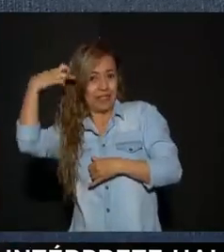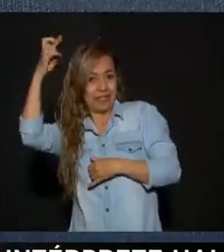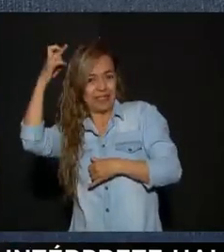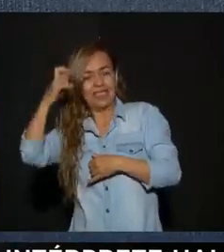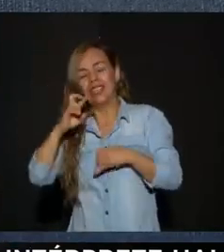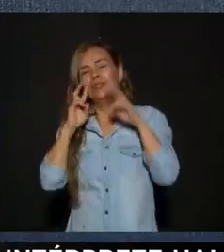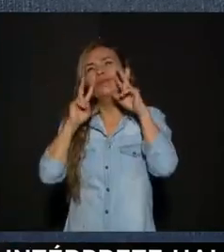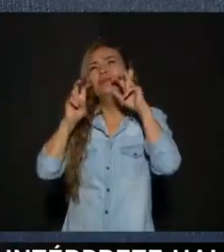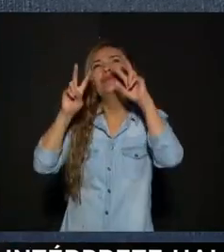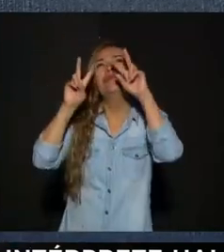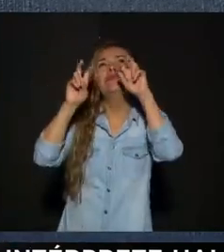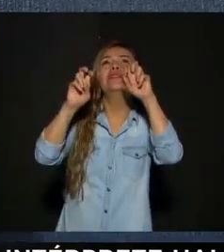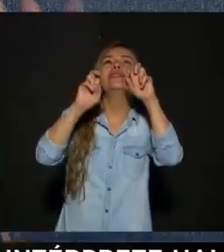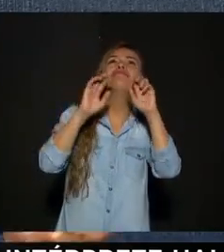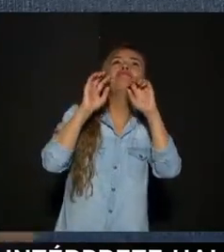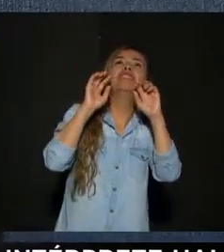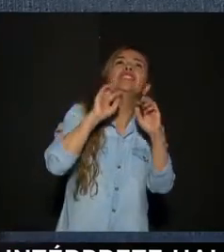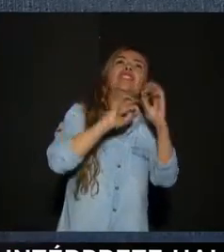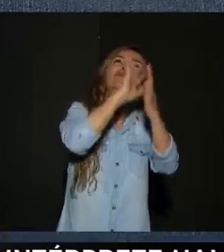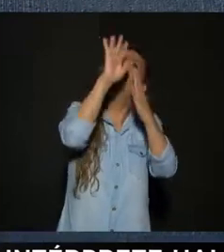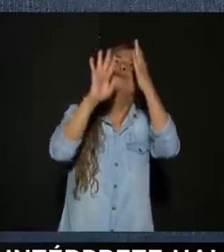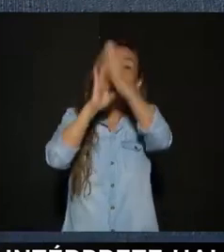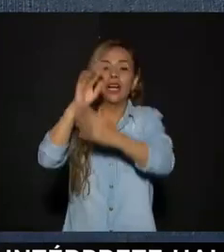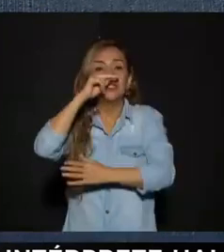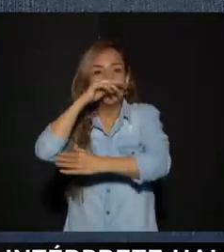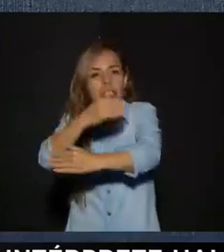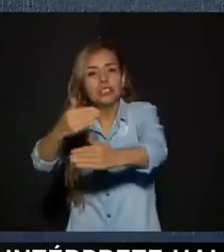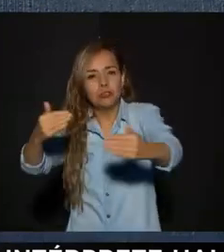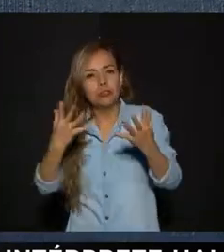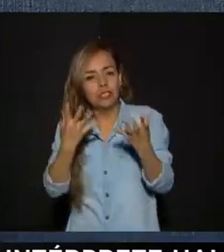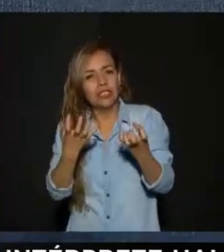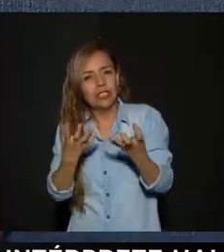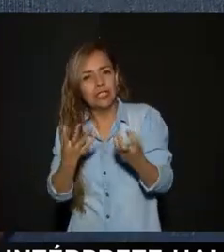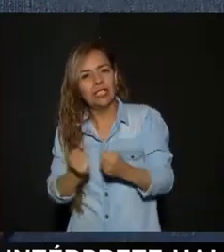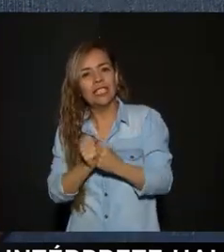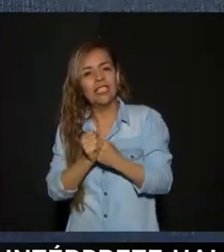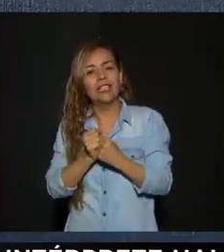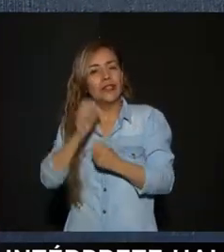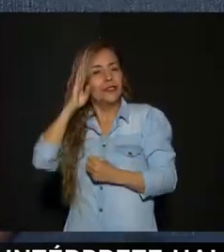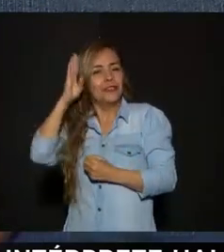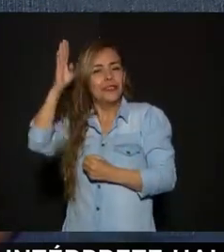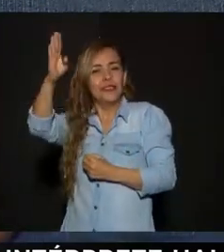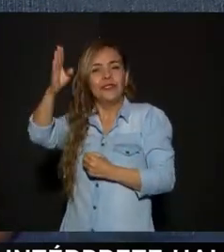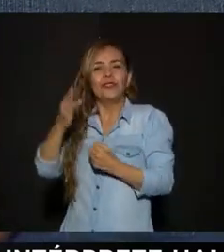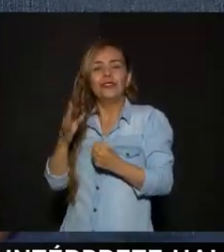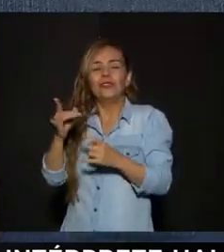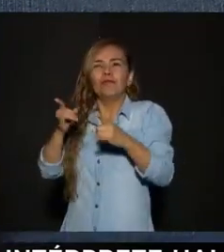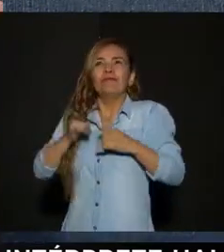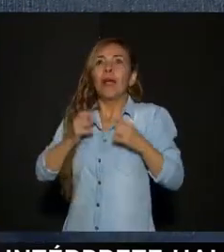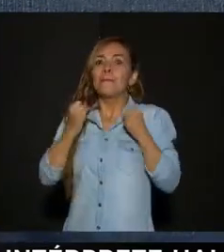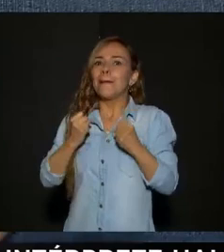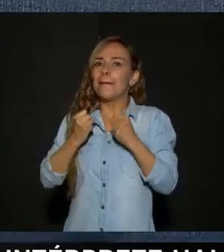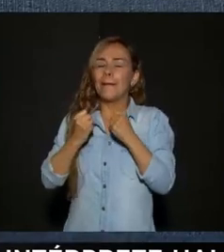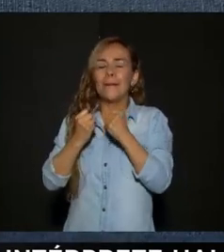que quieren ser astronautas, que quieren ser astrónomos, quieren ser biólogos, quieren dejarse fascinar por estos temas de la